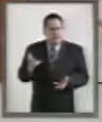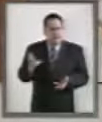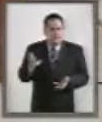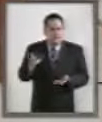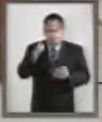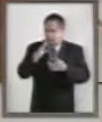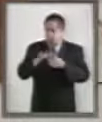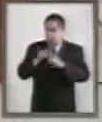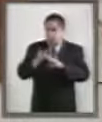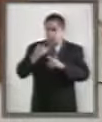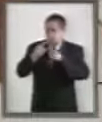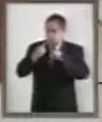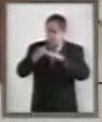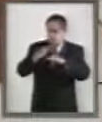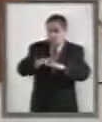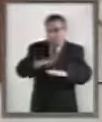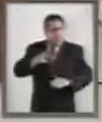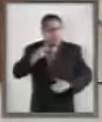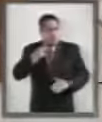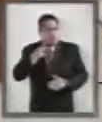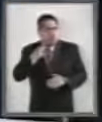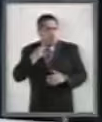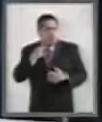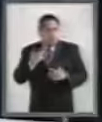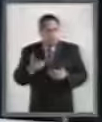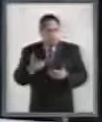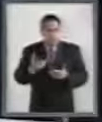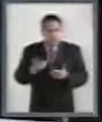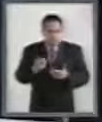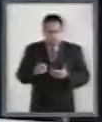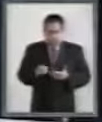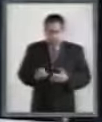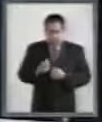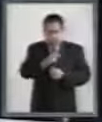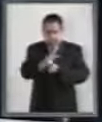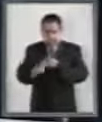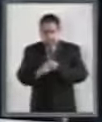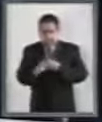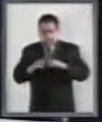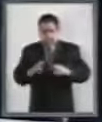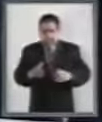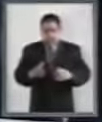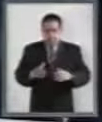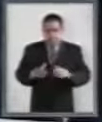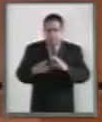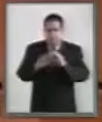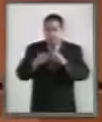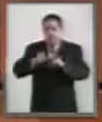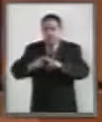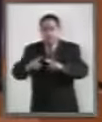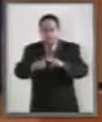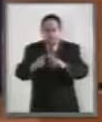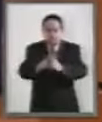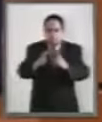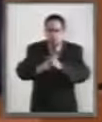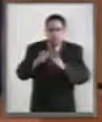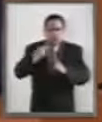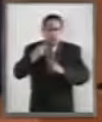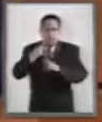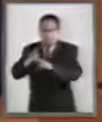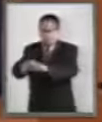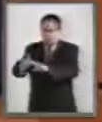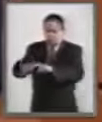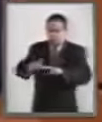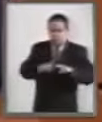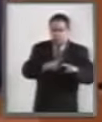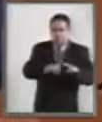En el debate sobre la política en este país y la diferencia de los partidos,